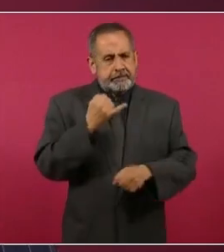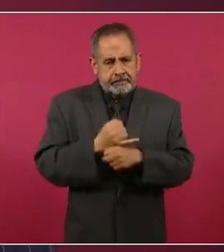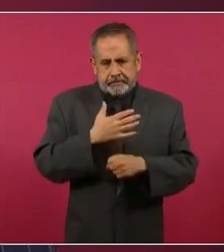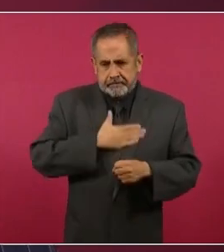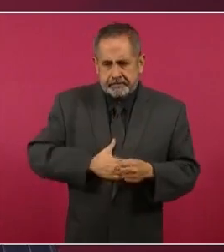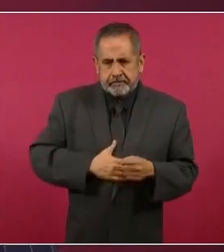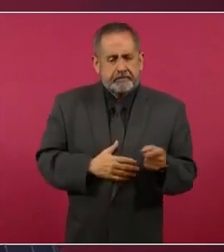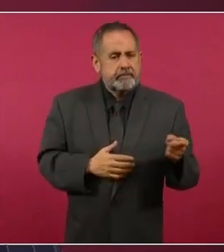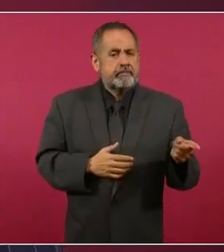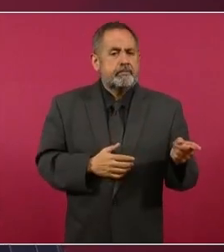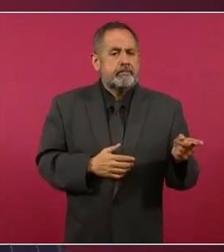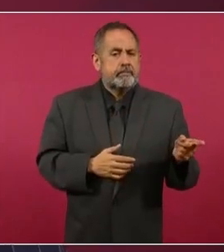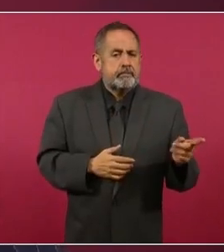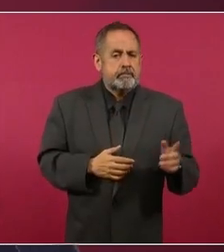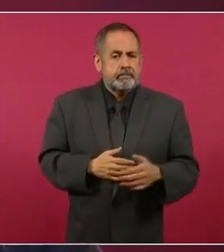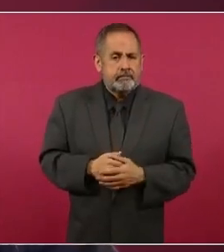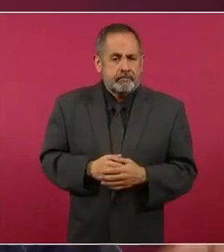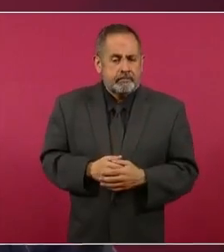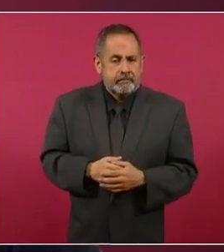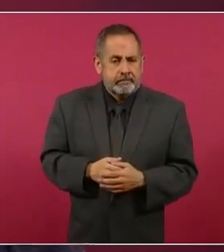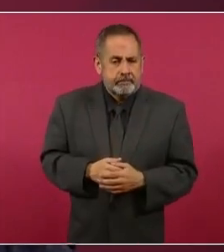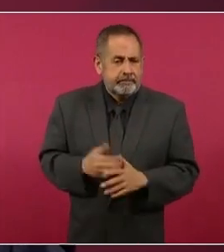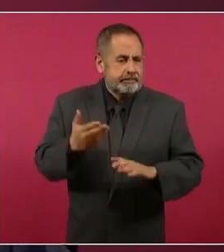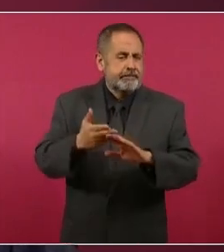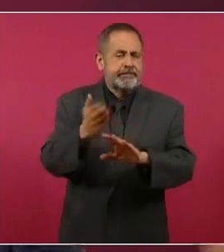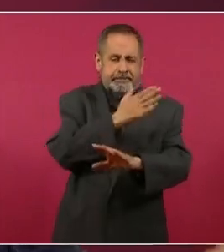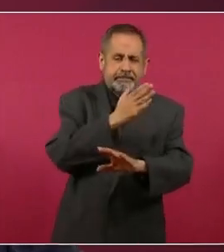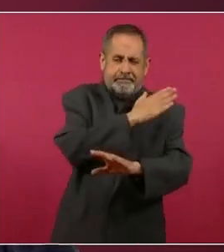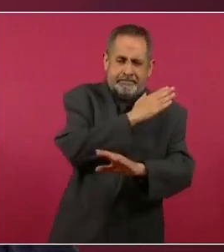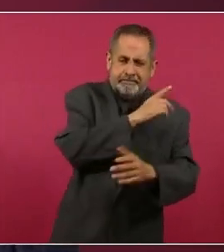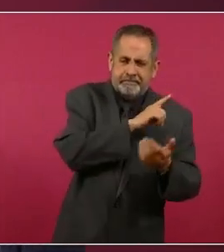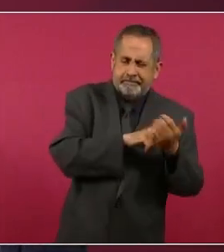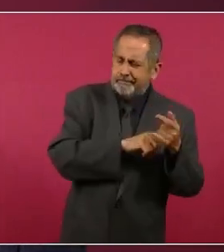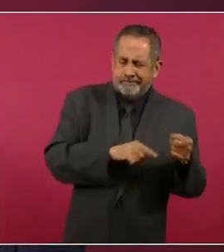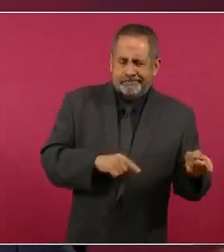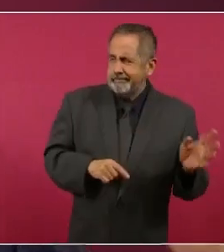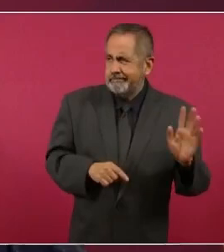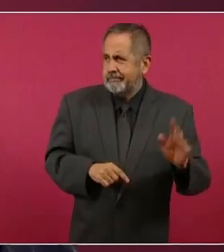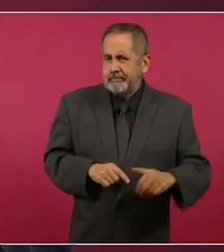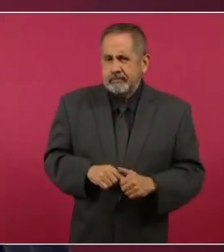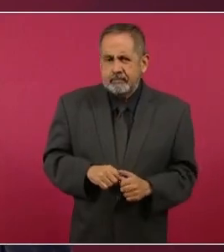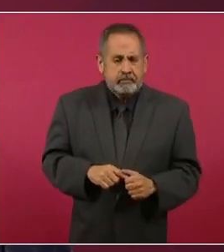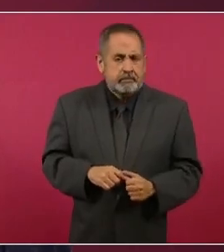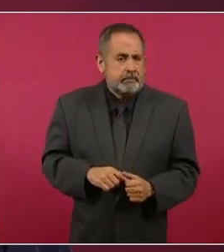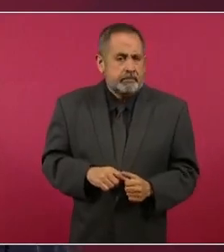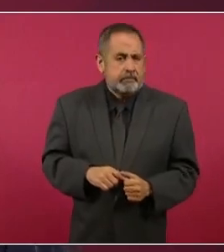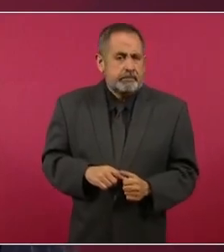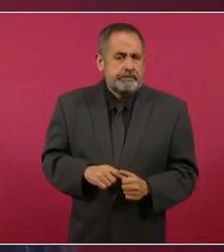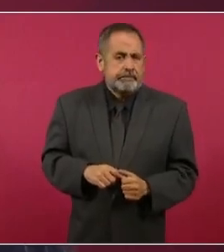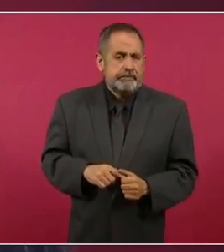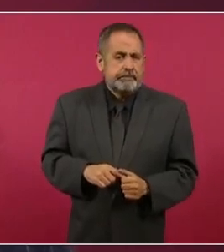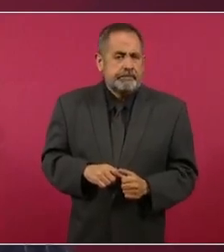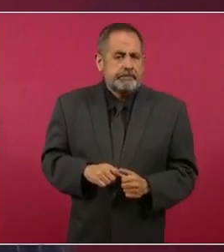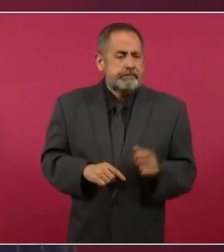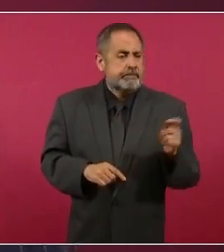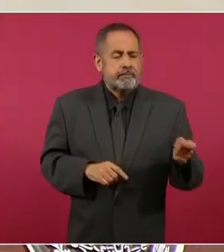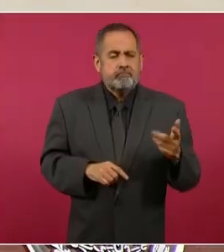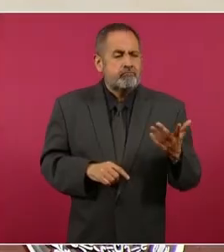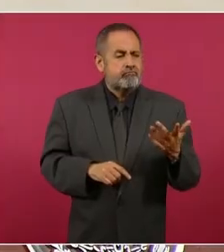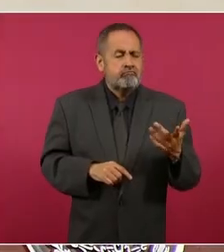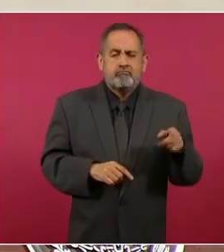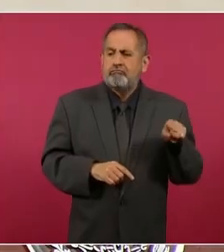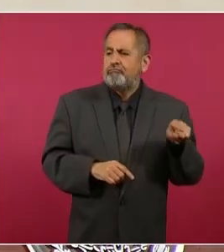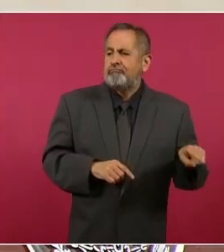injusto. Lo que existía antes era un